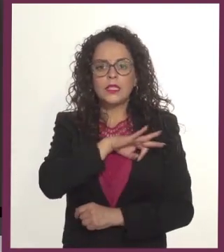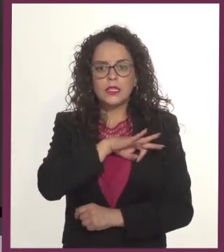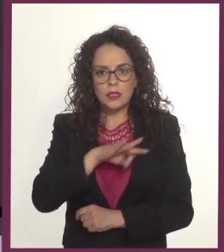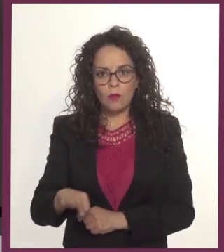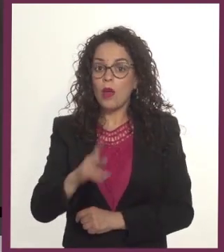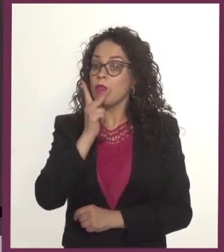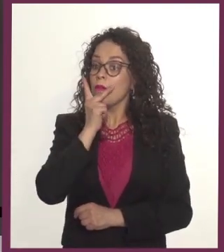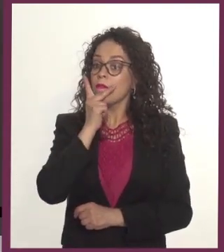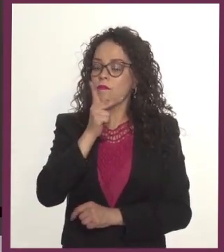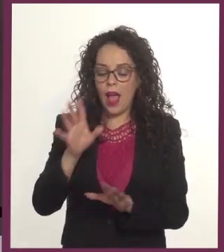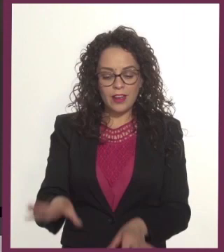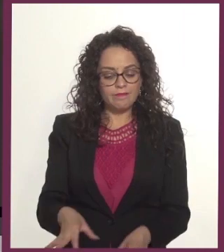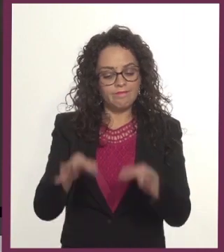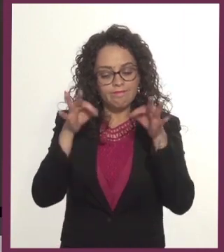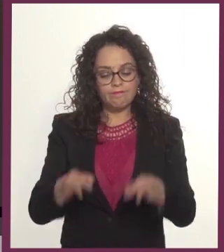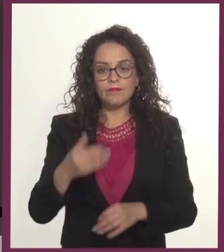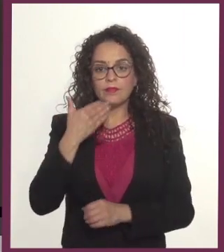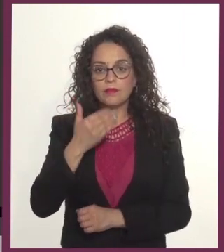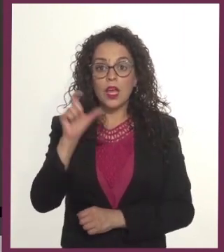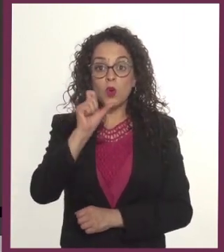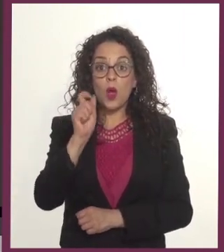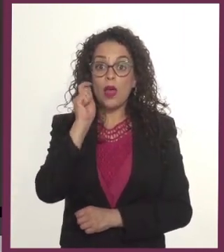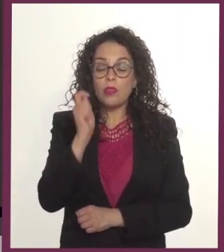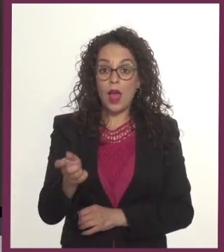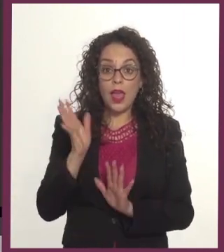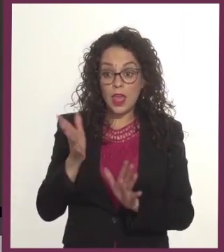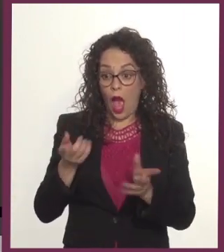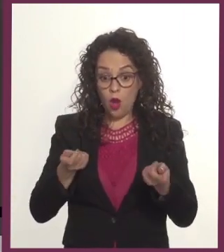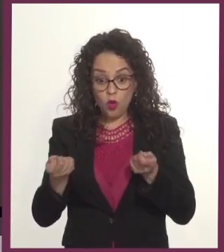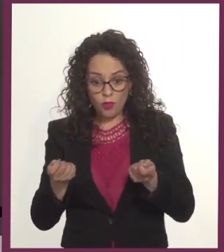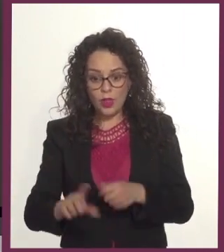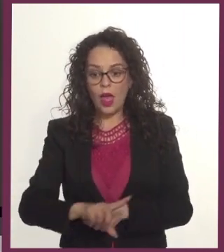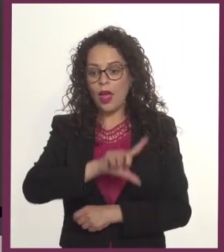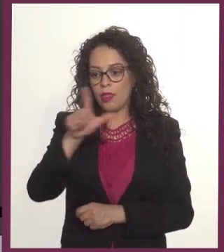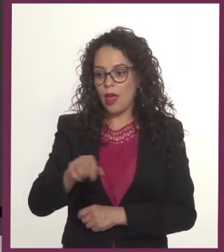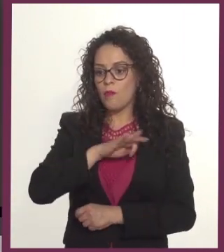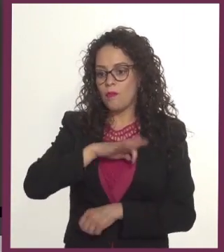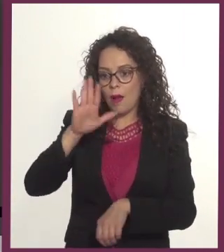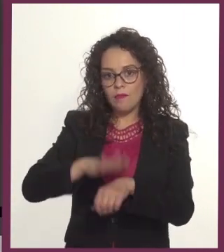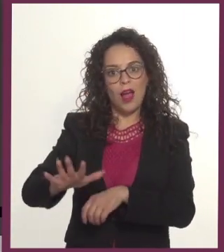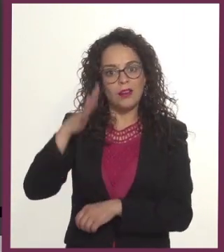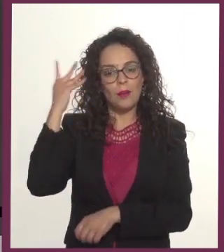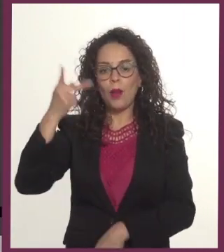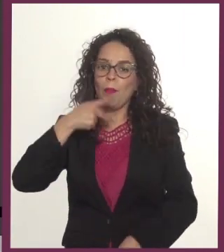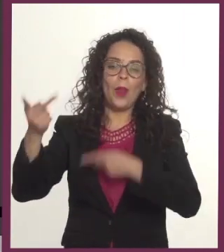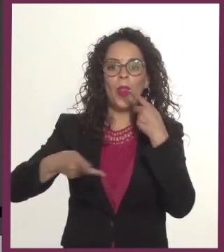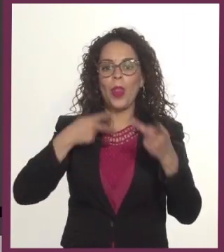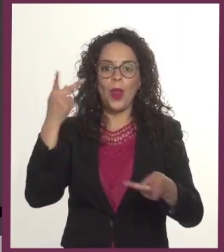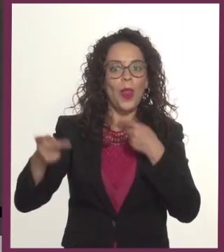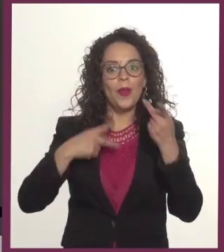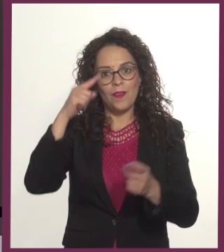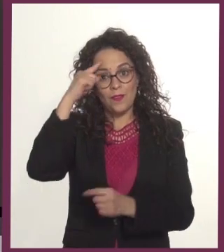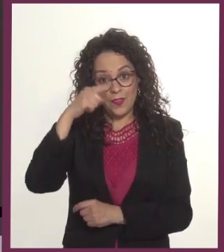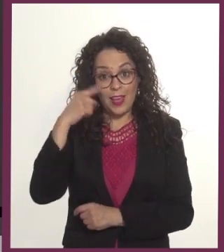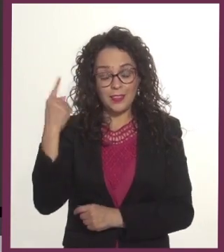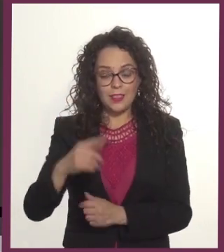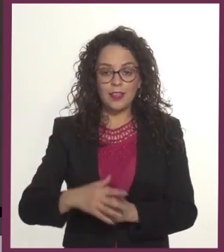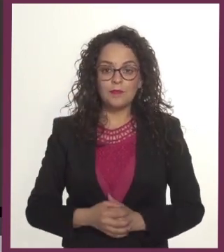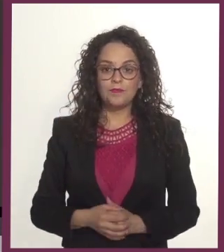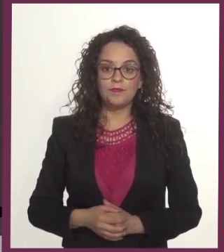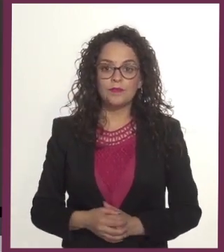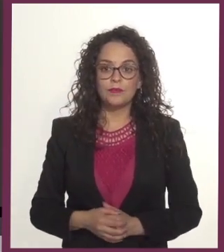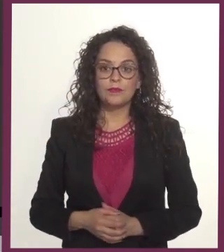los músculos que necesitas para hablar. Habla despacio, si no es necesario que sigas un beat, emite las